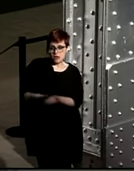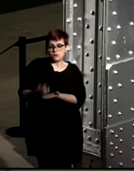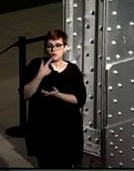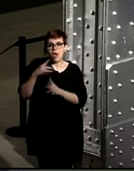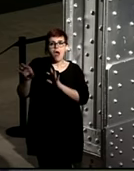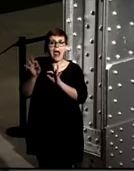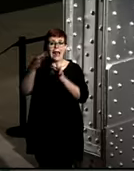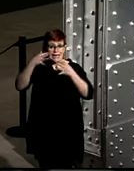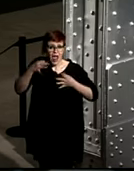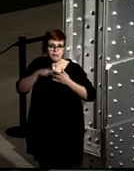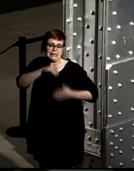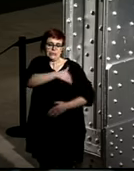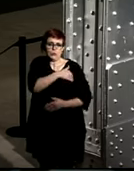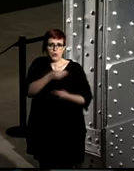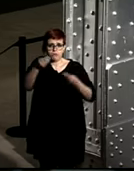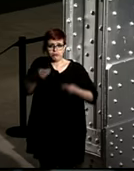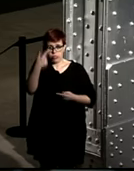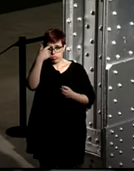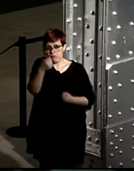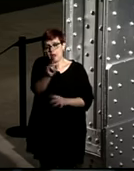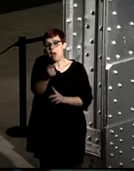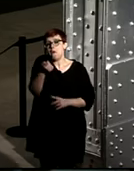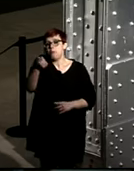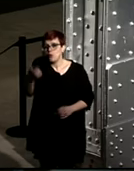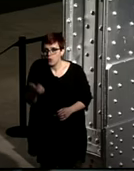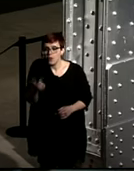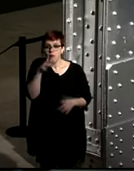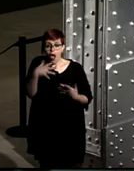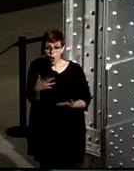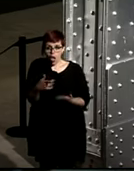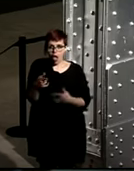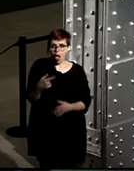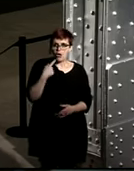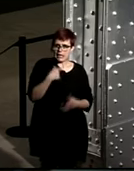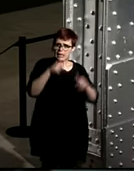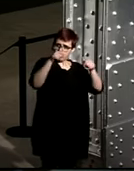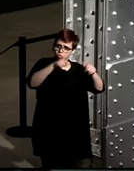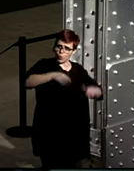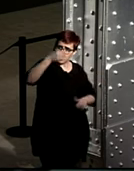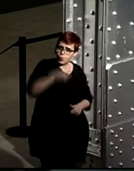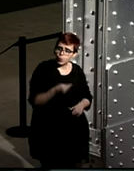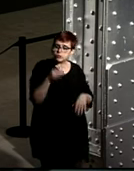chicos llevan diplomas, llevan no tenían, móviles, iPads. No tenían grandes expectativas. Hace 40